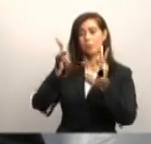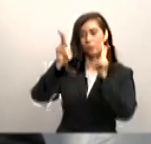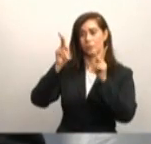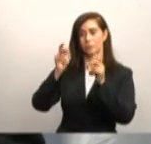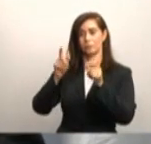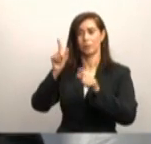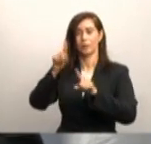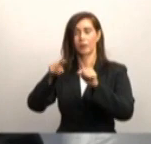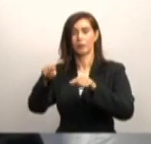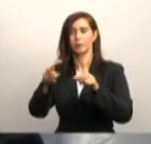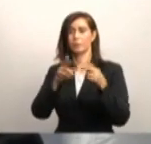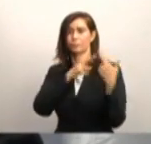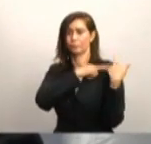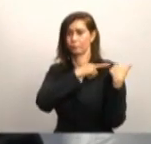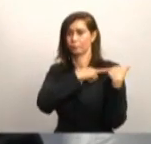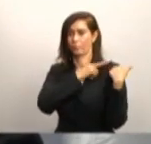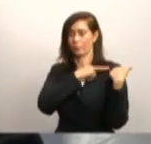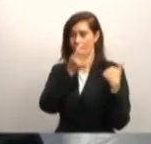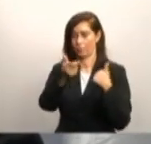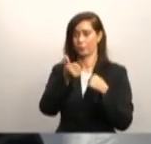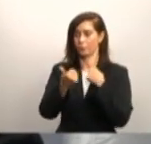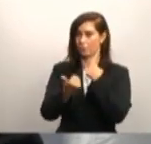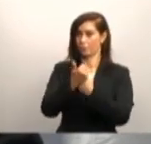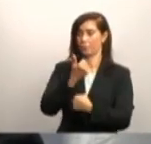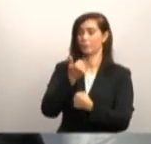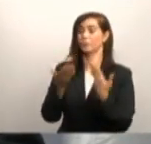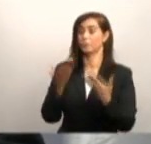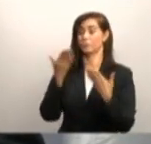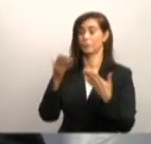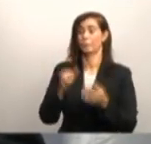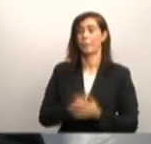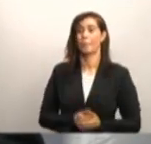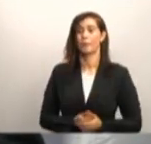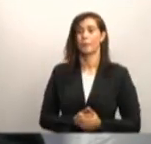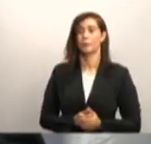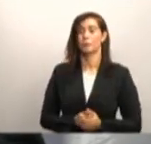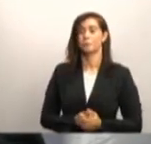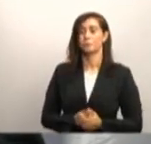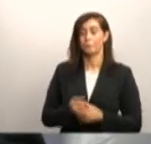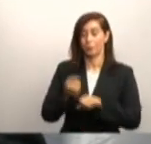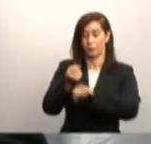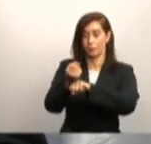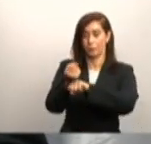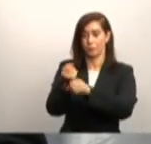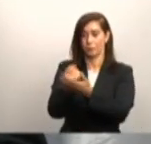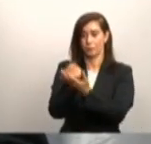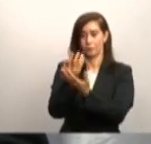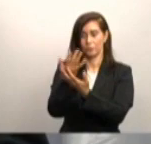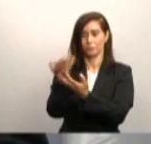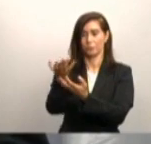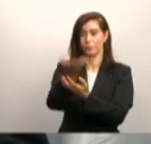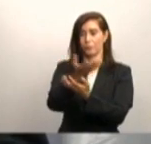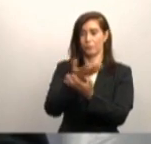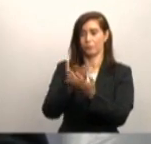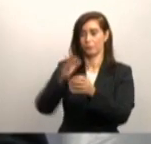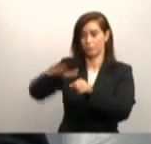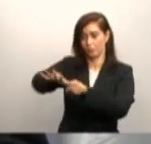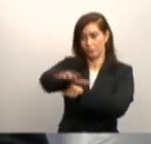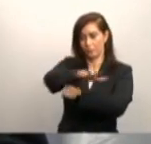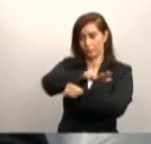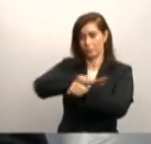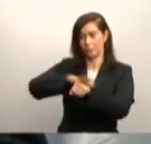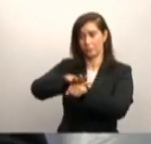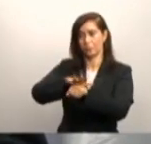incendio y la manera en que se ha producido. No es un incendio ya que ha tocado formas superficiales